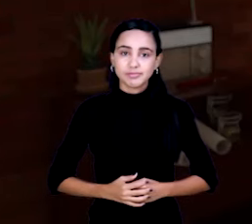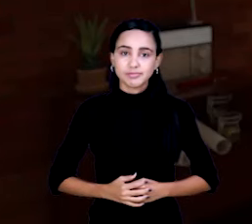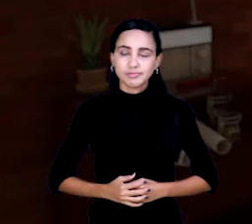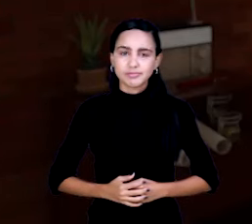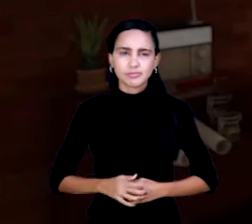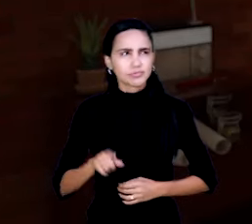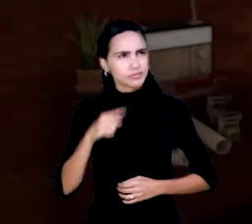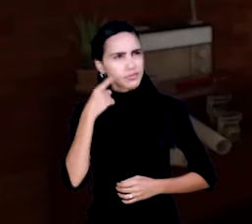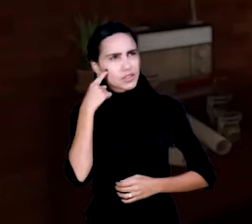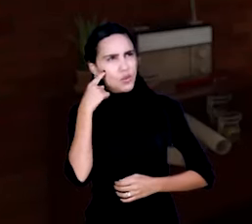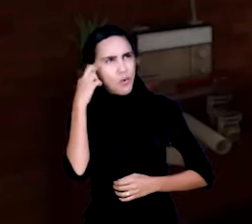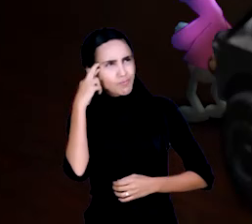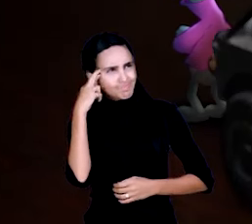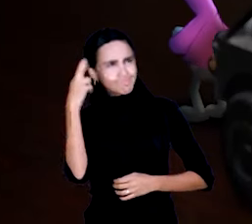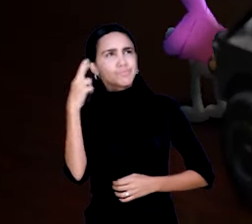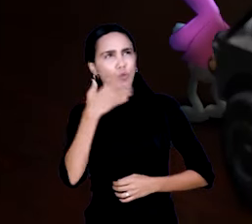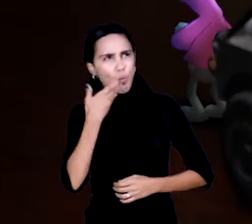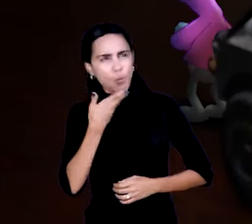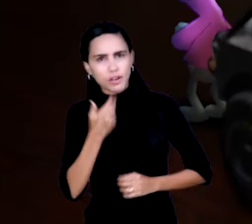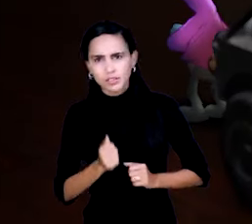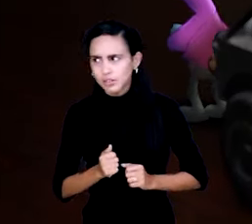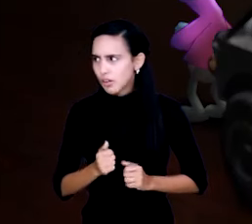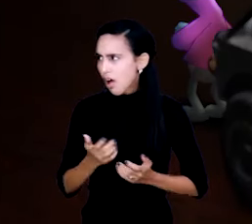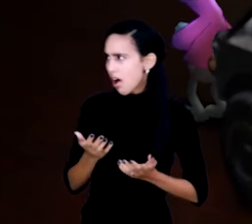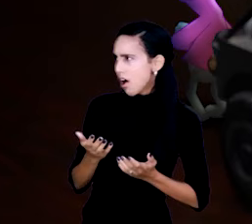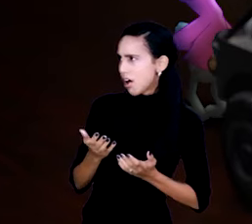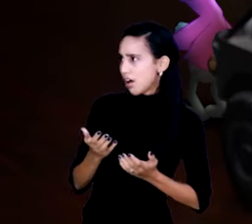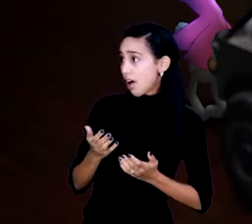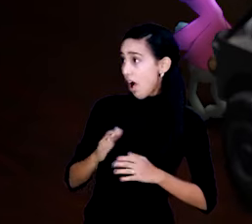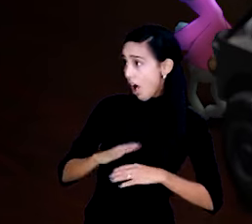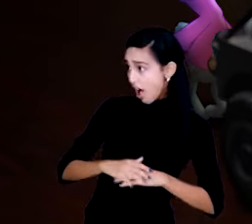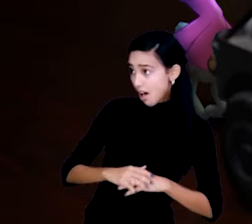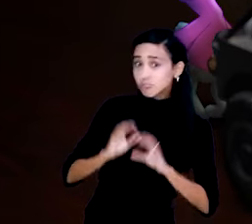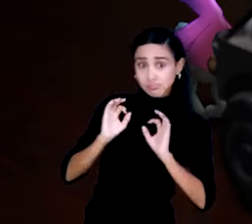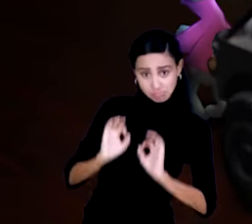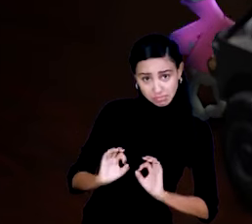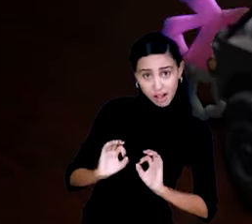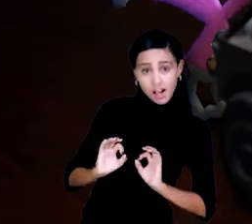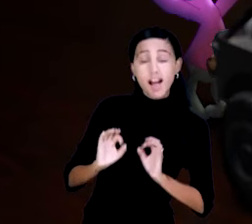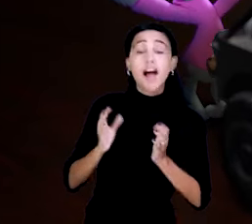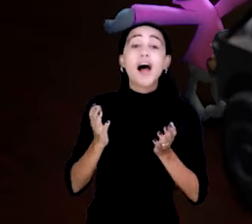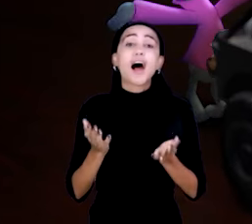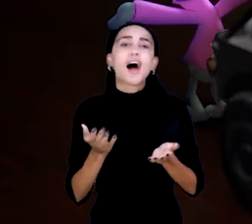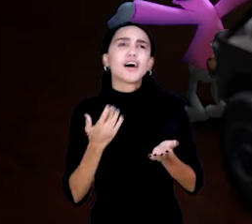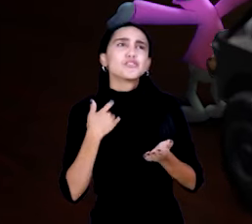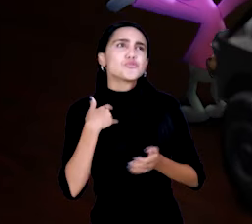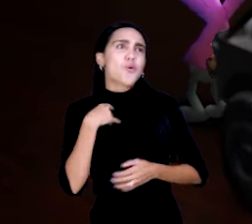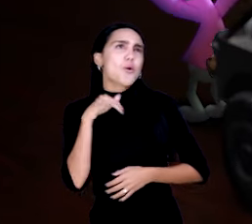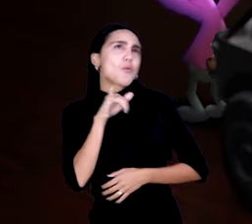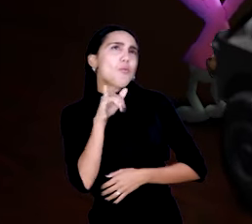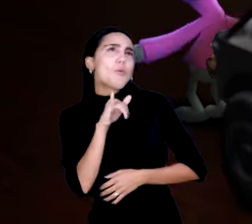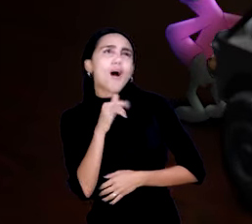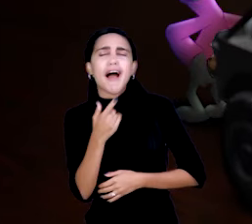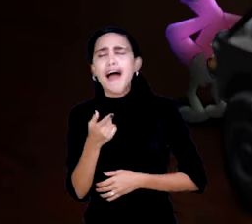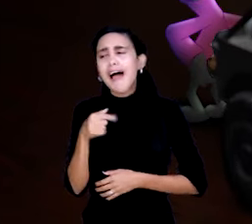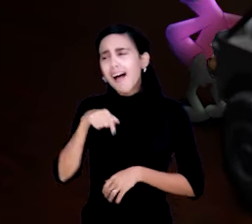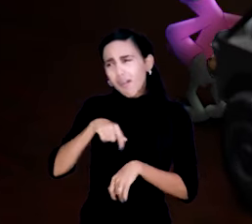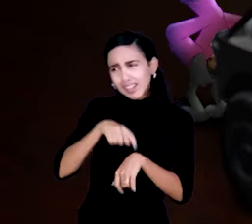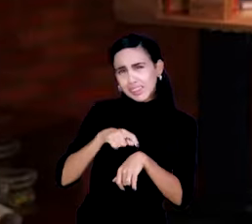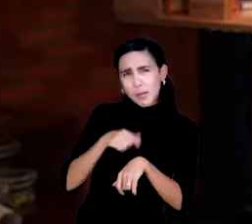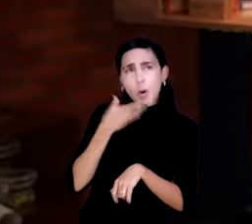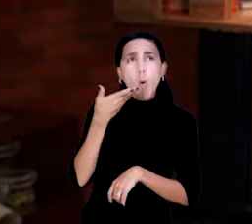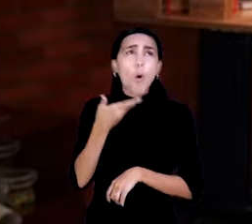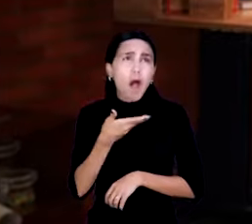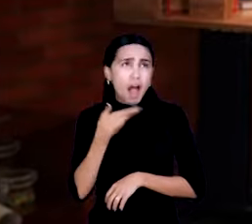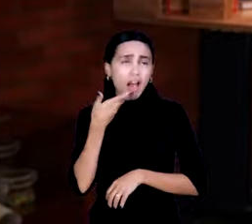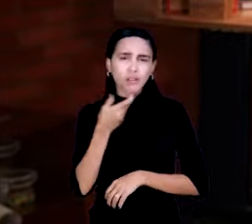Tú sabes que me recordaste un cuento. ¿Qué? No me digas. Como si yo estuviera ahora para cuentecitos.